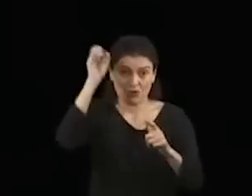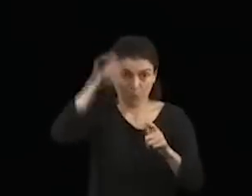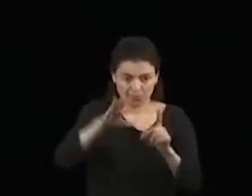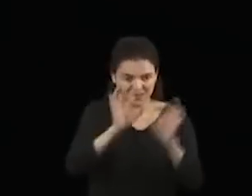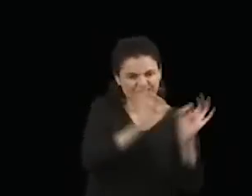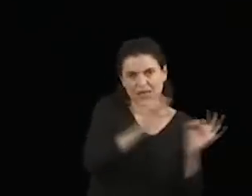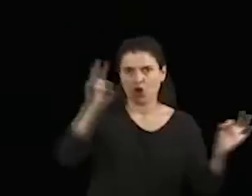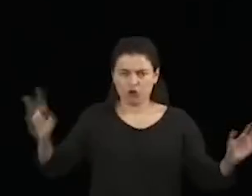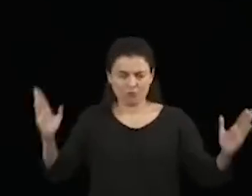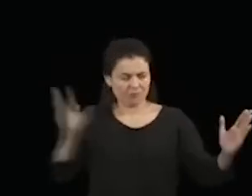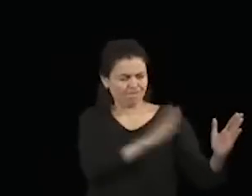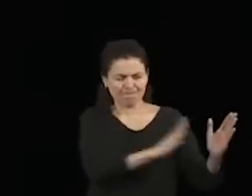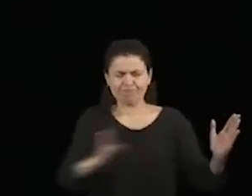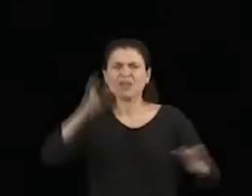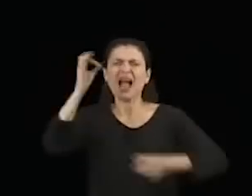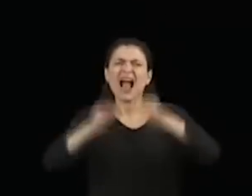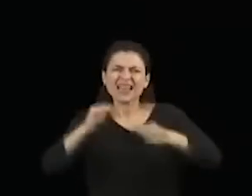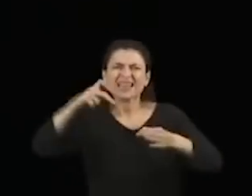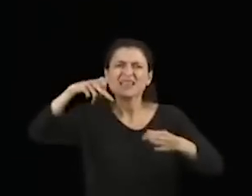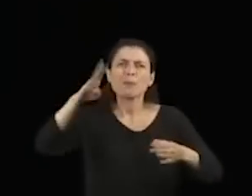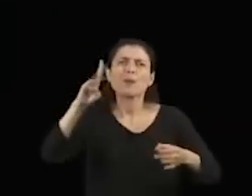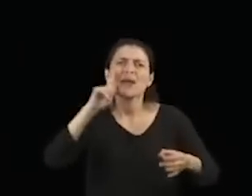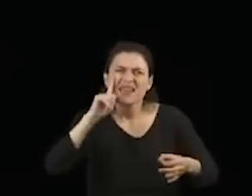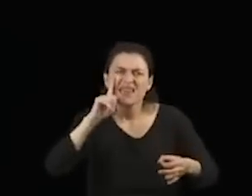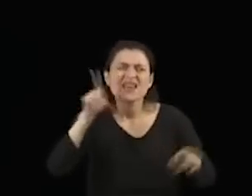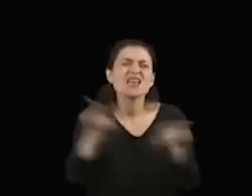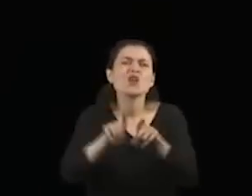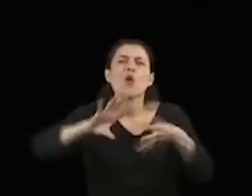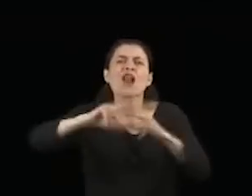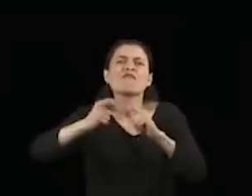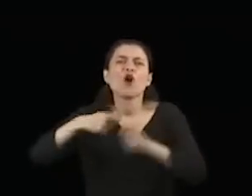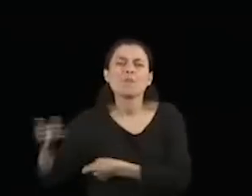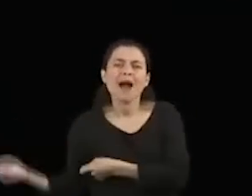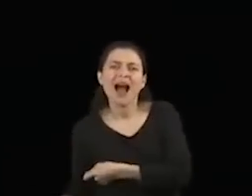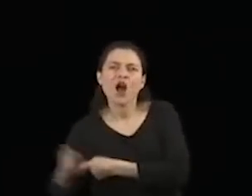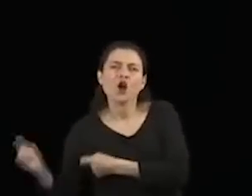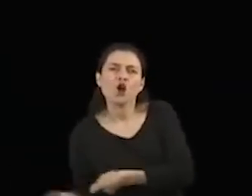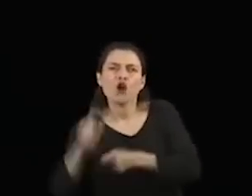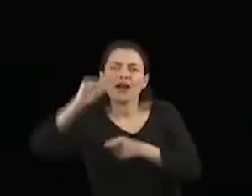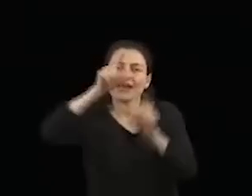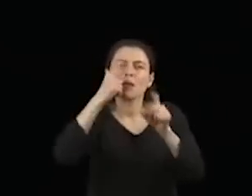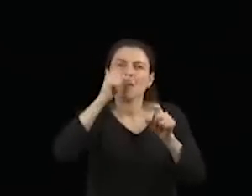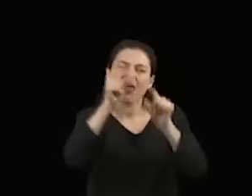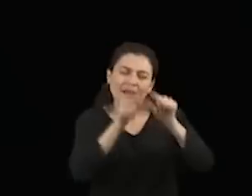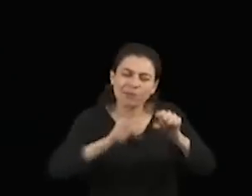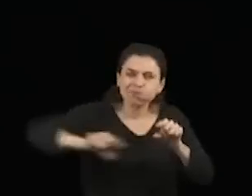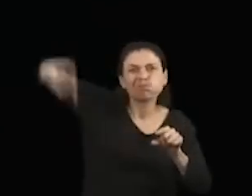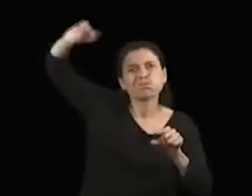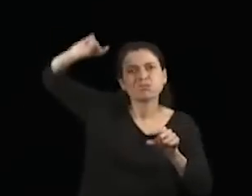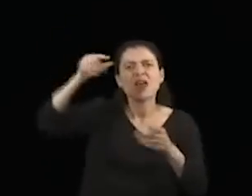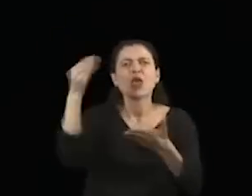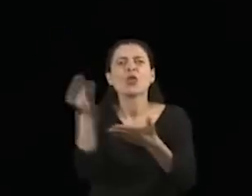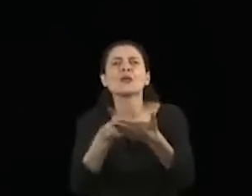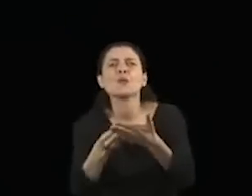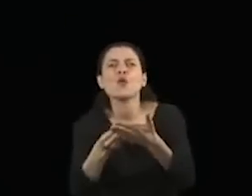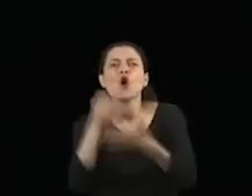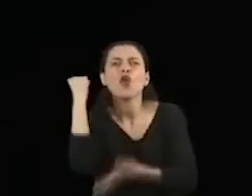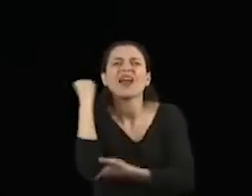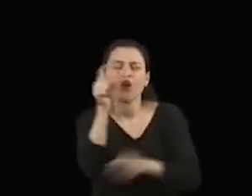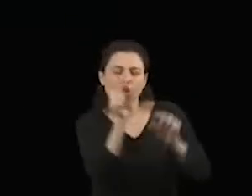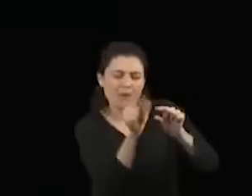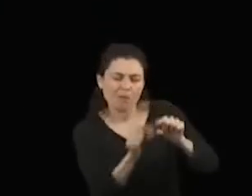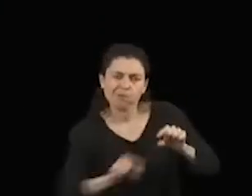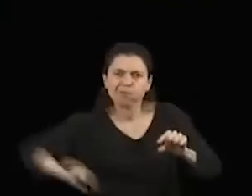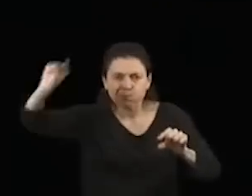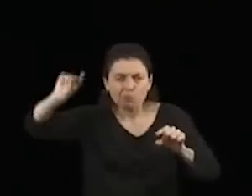PBI per cápita y se llama el palo de hockey. Cuando ustedes miran eso, básicamente lo que observan es que el PBI